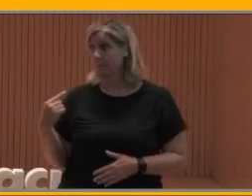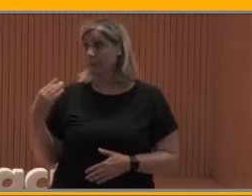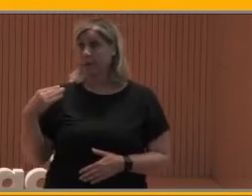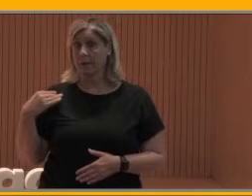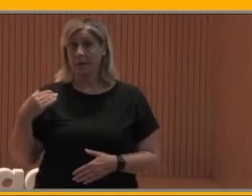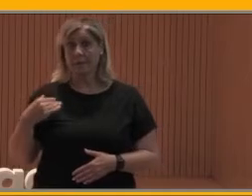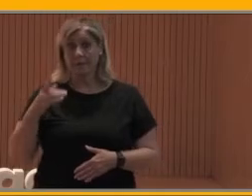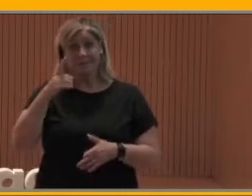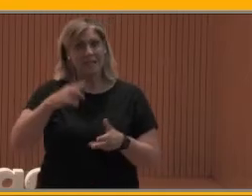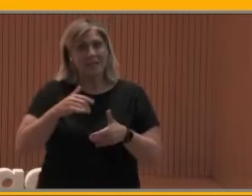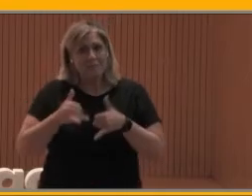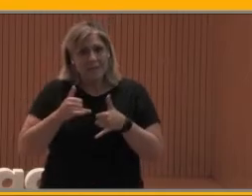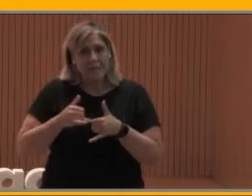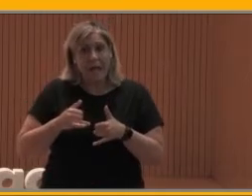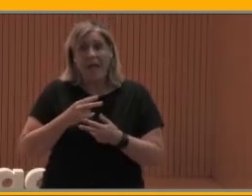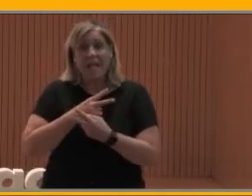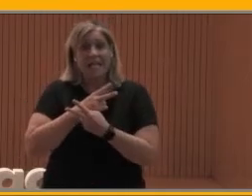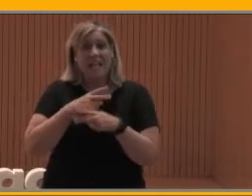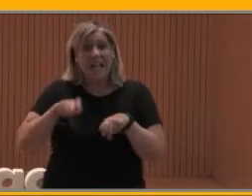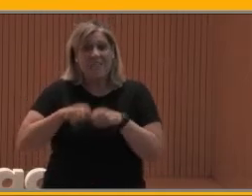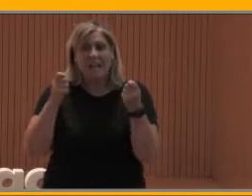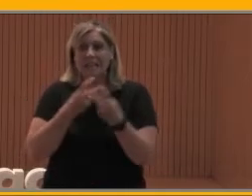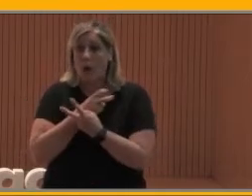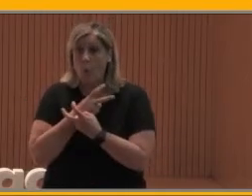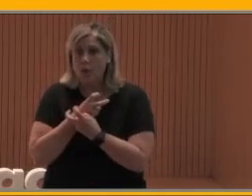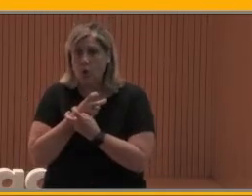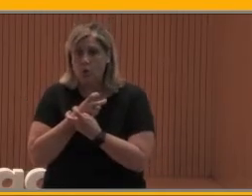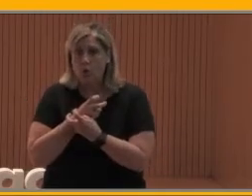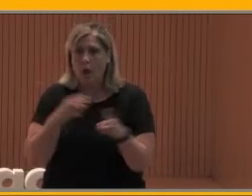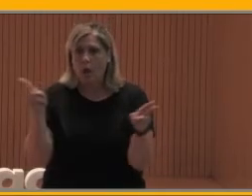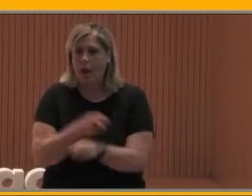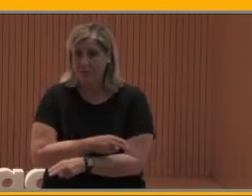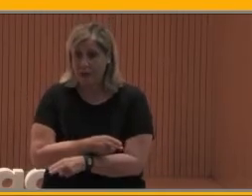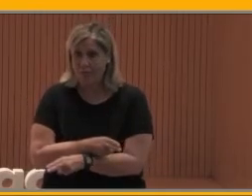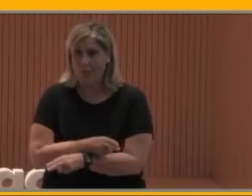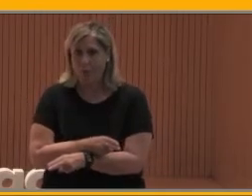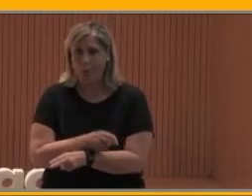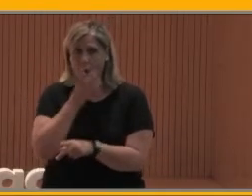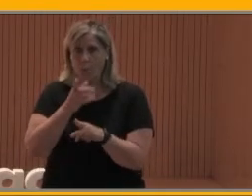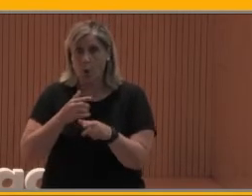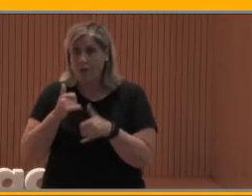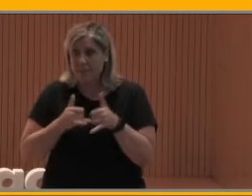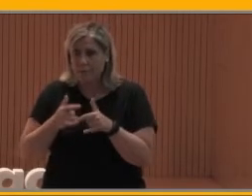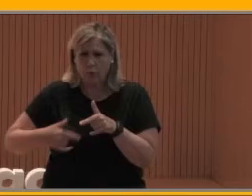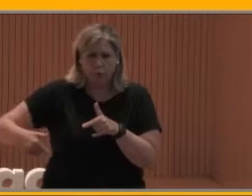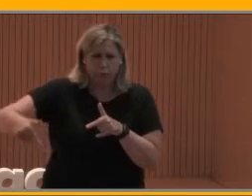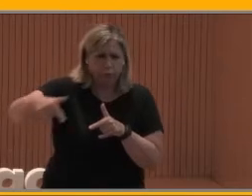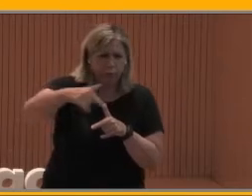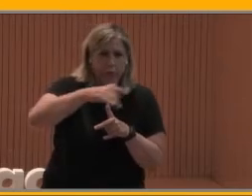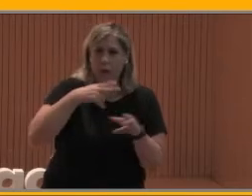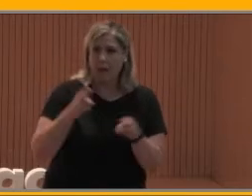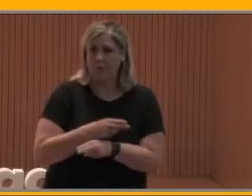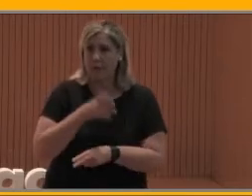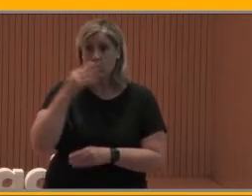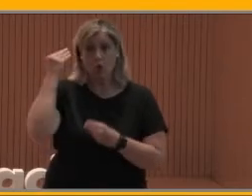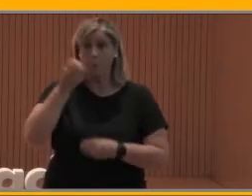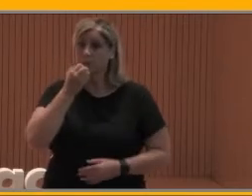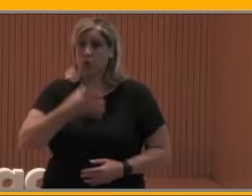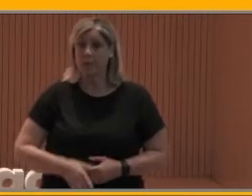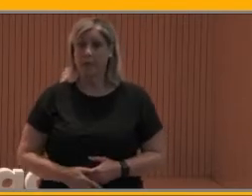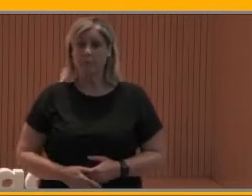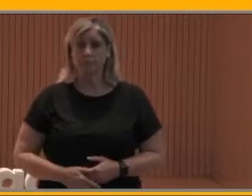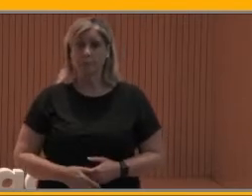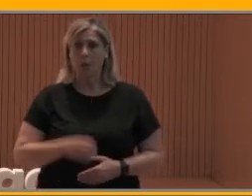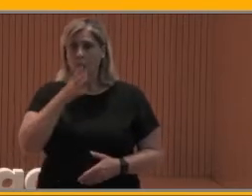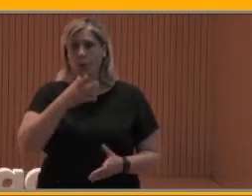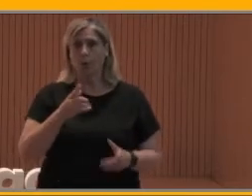cancelaron la quebrantahuesos, una prueba que fue cancelar la quebrantahuesos es una especie de cataclismo cósmico. Pero yo creo que hicieron bien la organización,